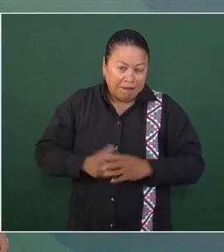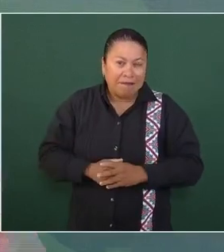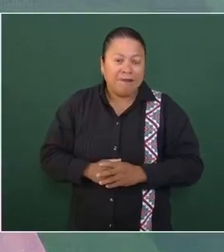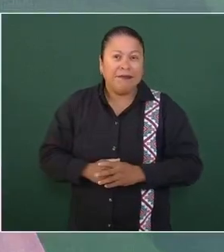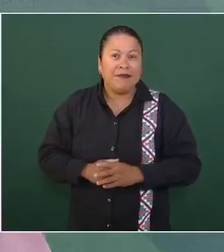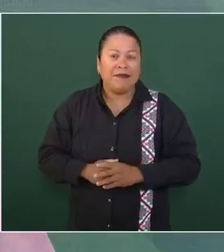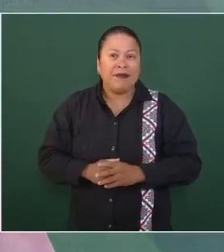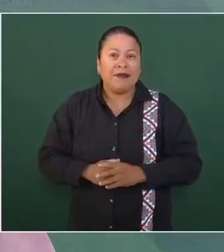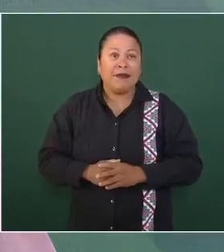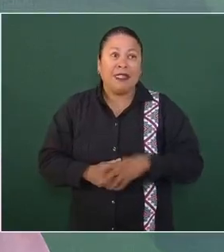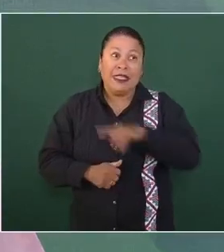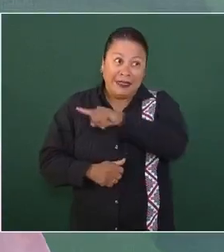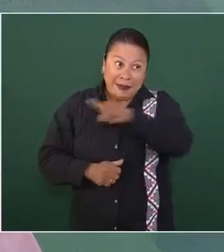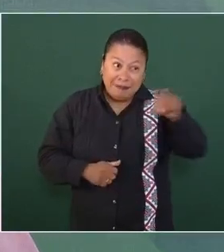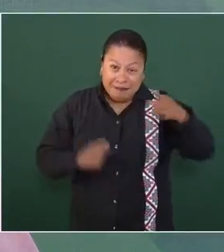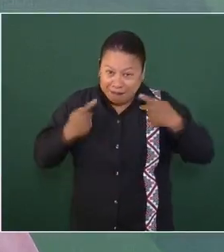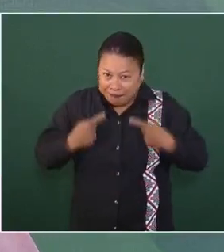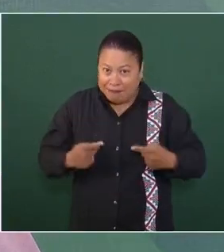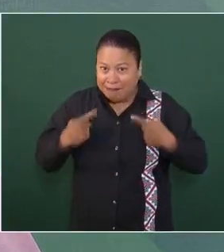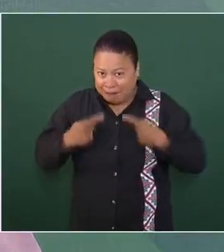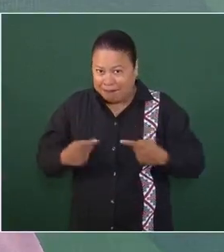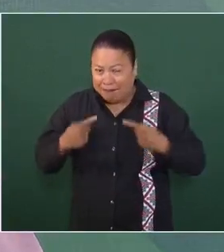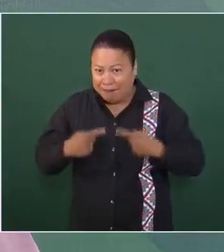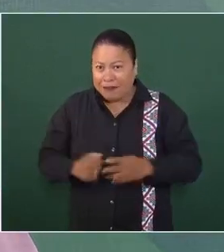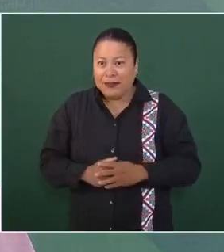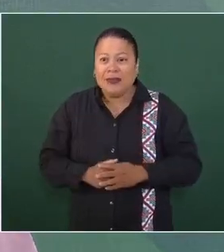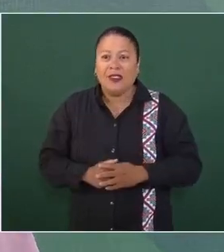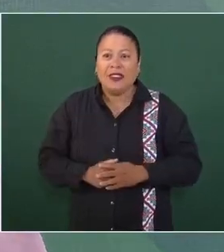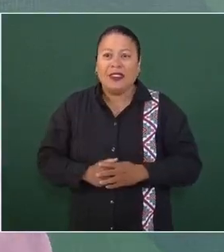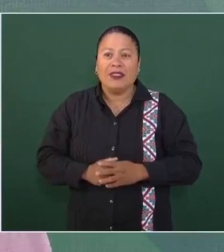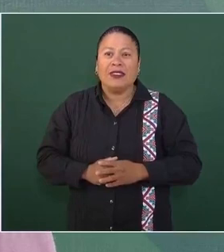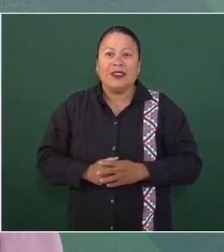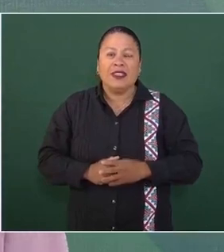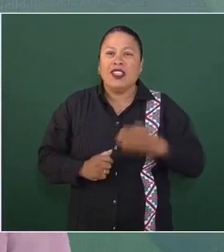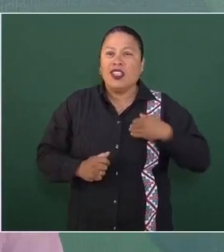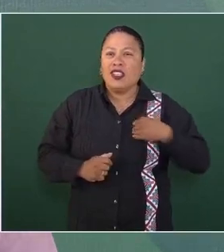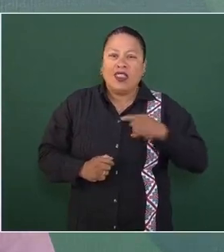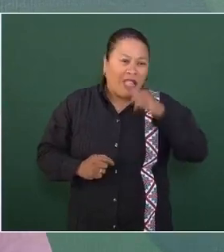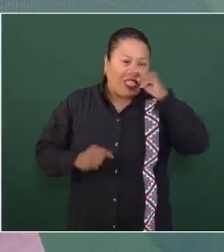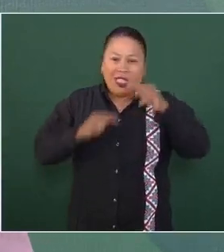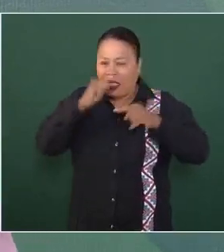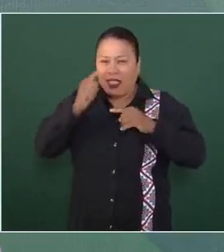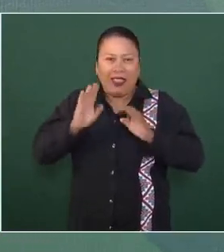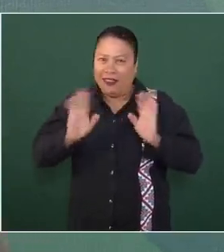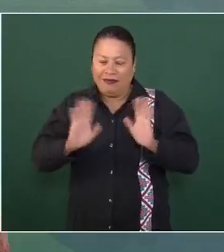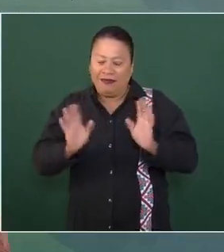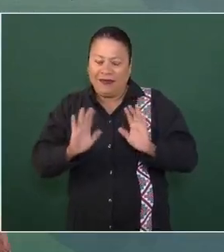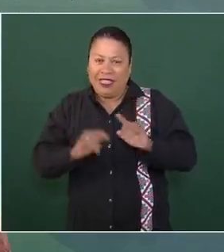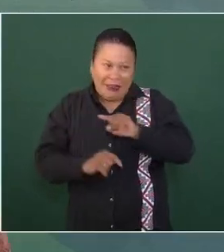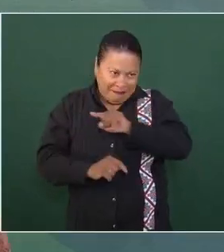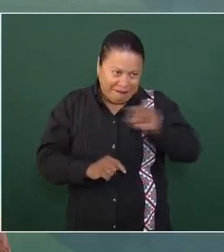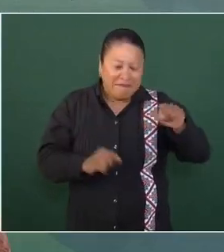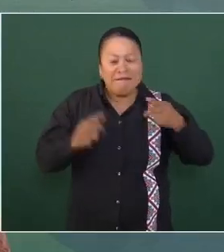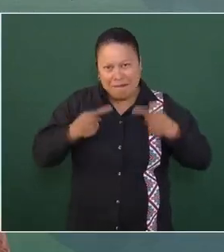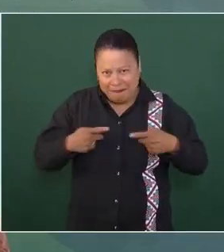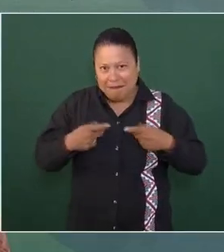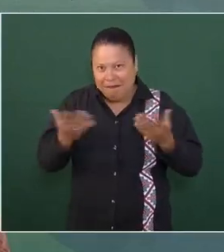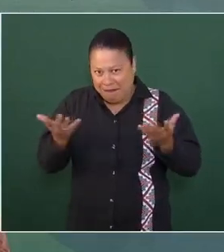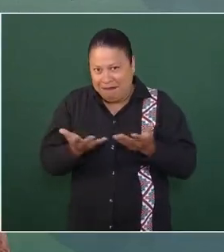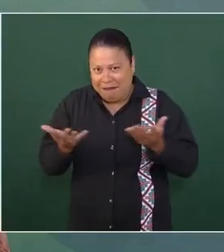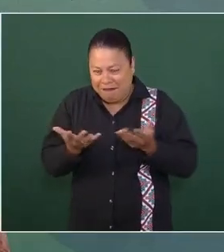la gente ya estoy yo presumiendo con sombrero ajeno este